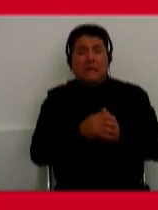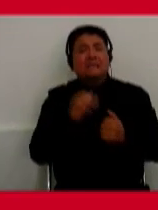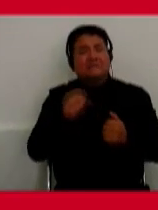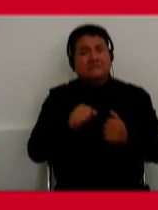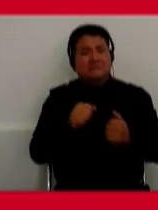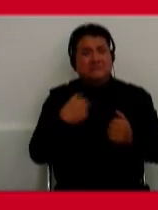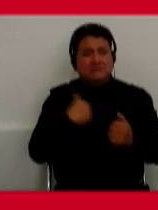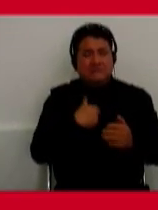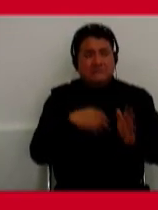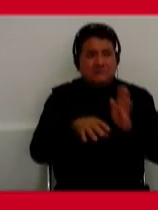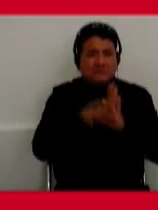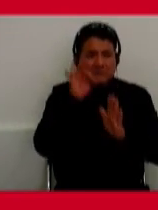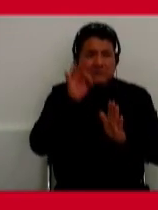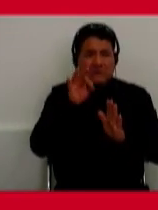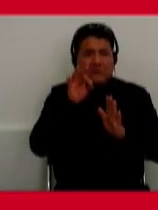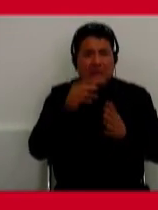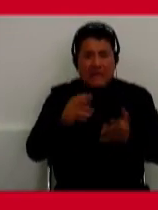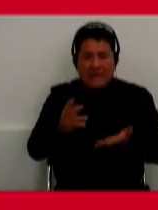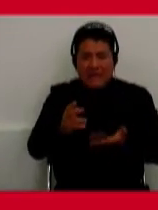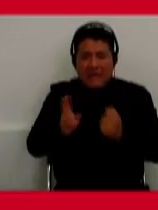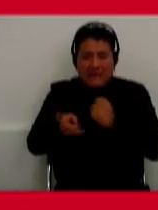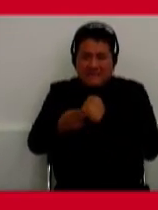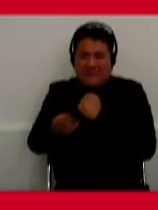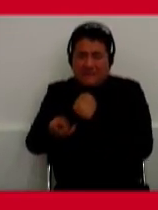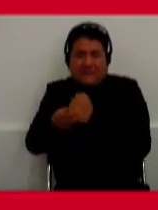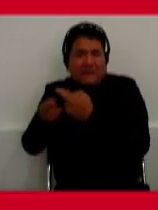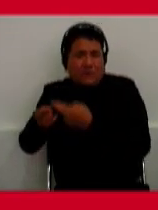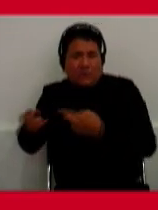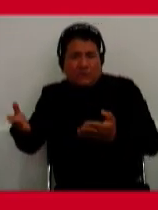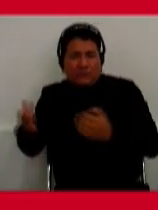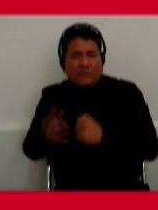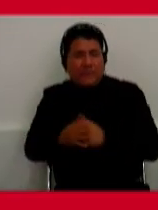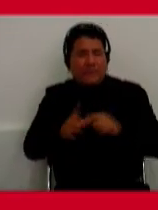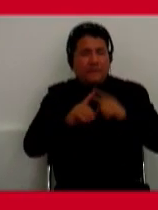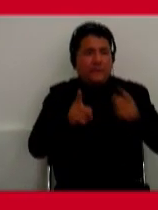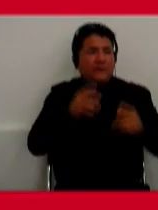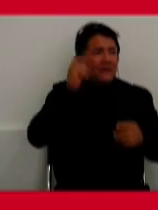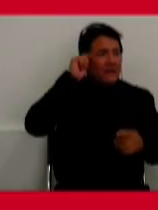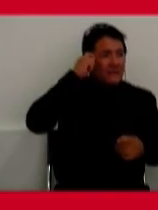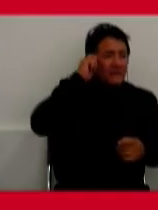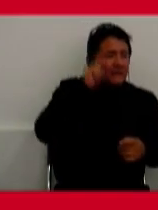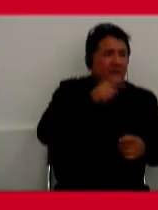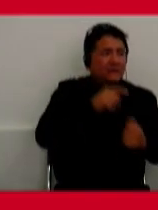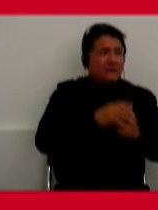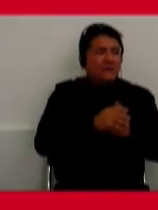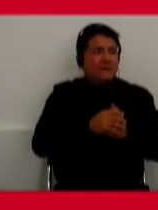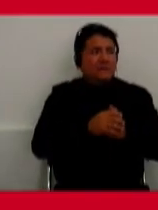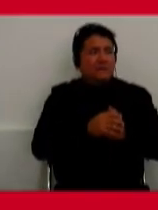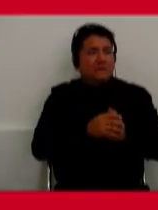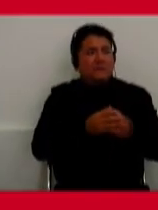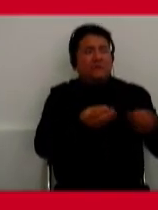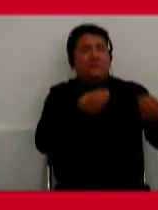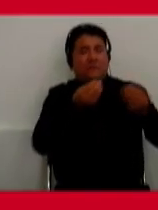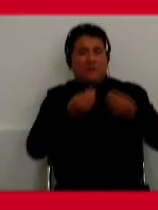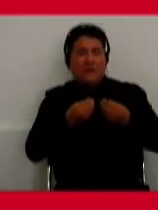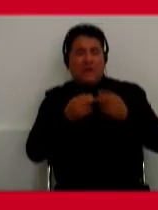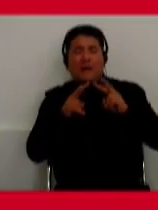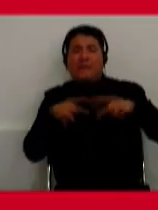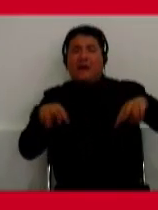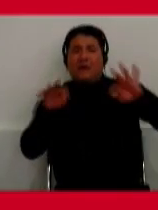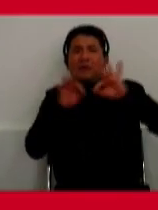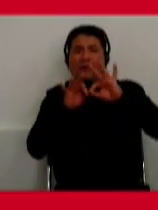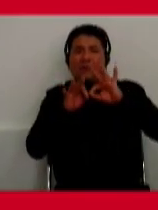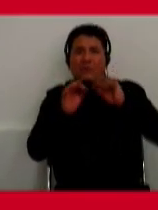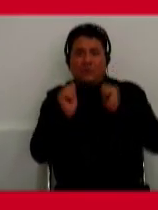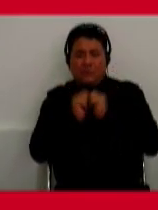reservas actualmente, ¿qué más desde el punto de vista de la ingeniería y el planeamiento estratégico podemos generar valor con los mismos recursos y con el mismo